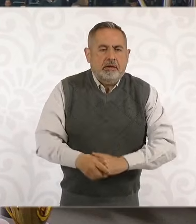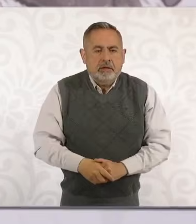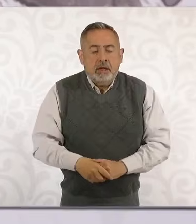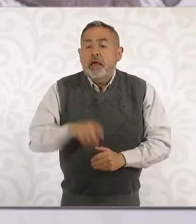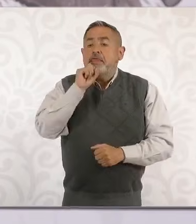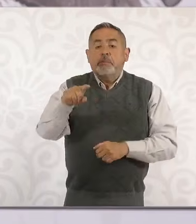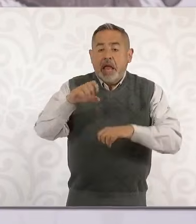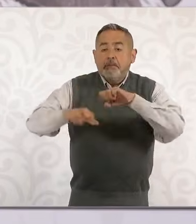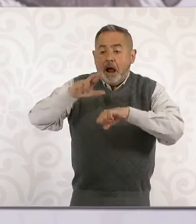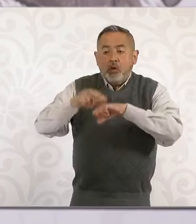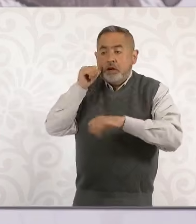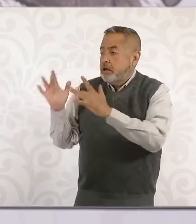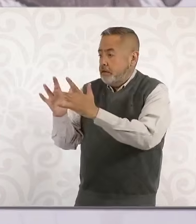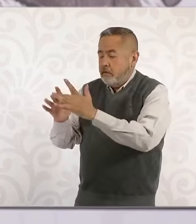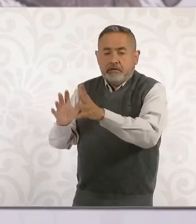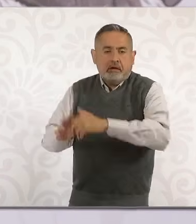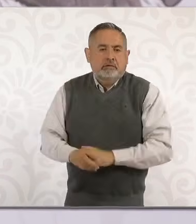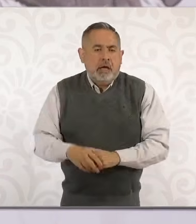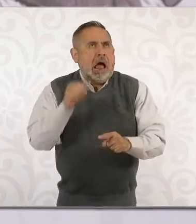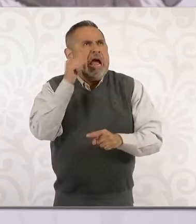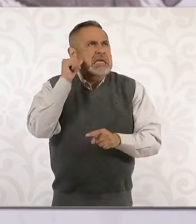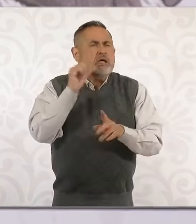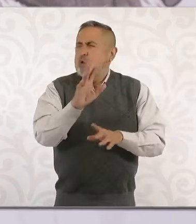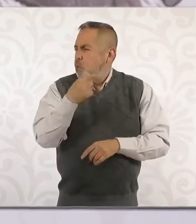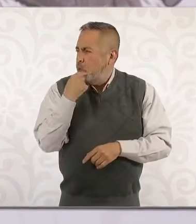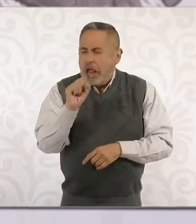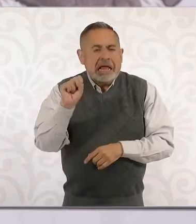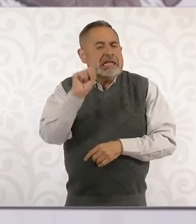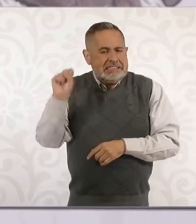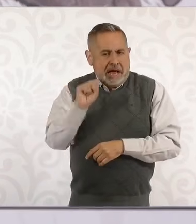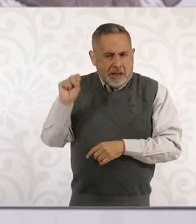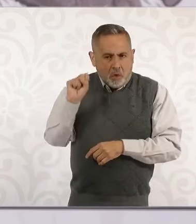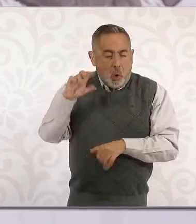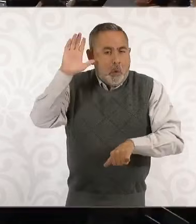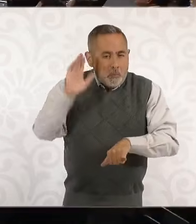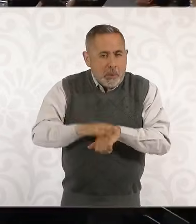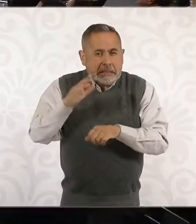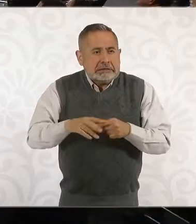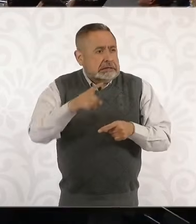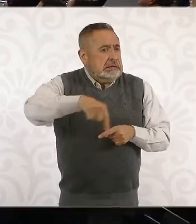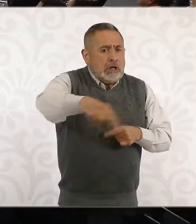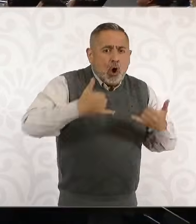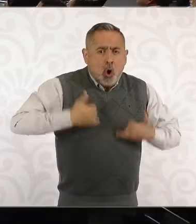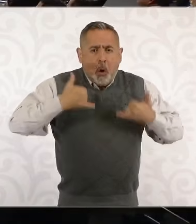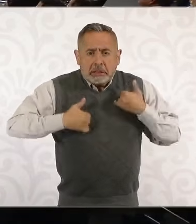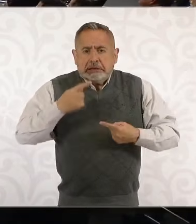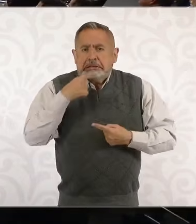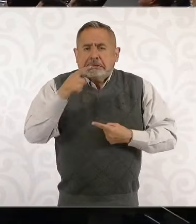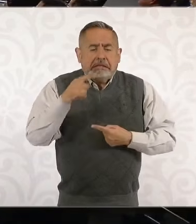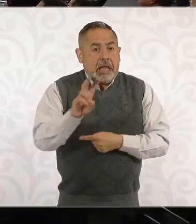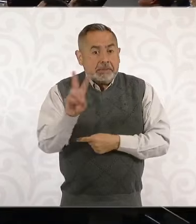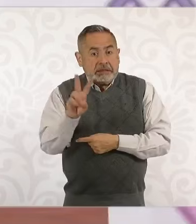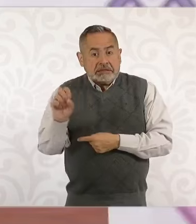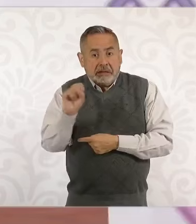Fue ayer, sí. Okay, gracias. Bueno, el sábado fue cuando más quejas hubo, ¿no? Viernes y